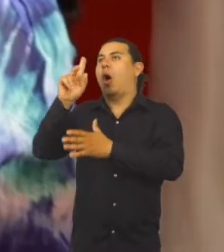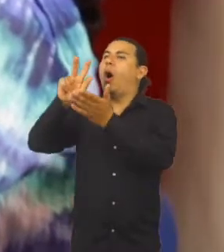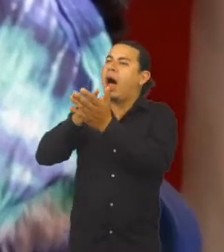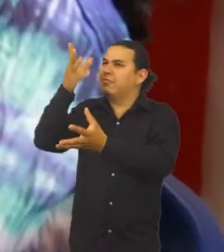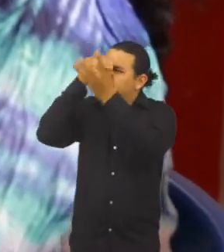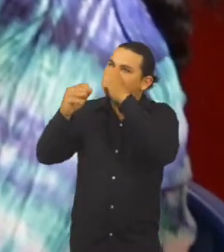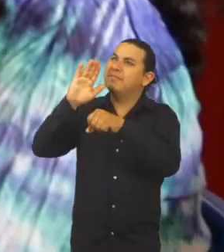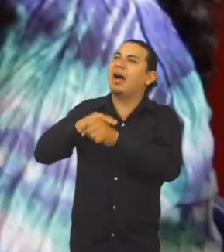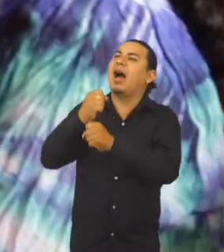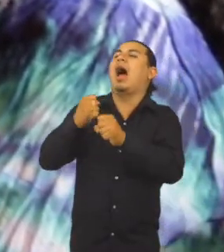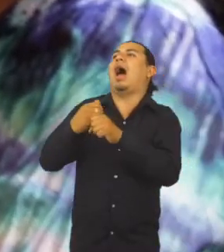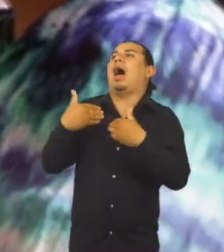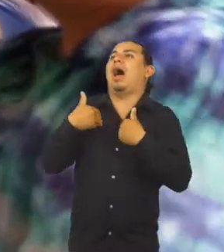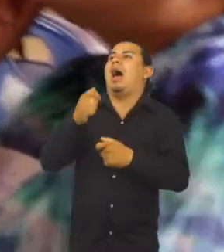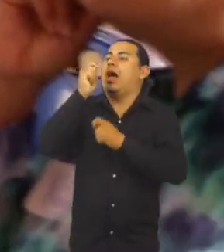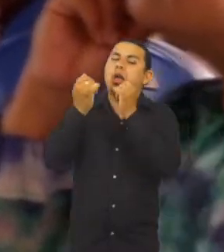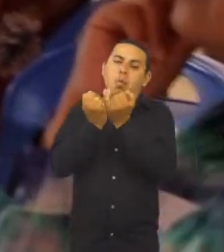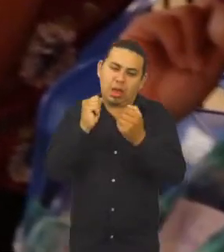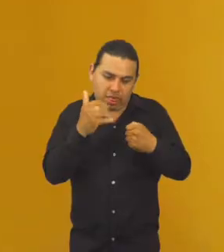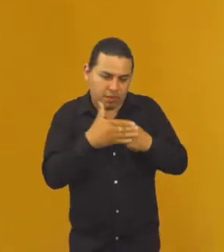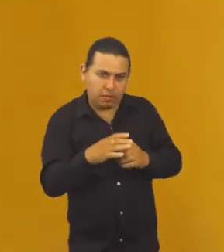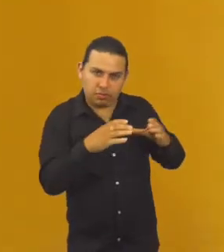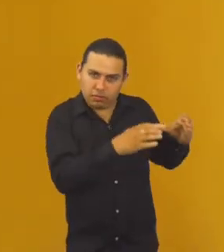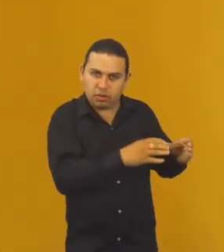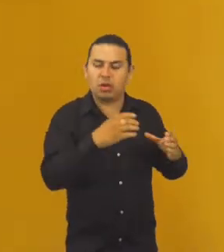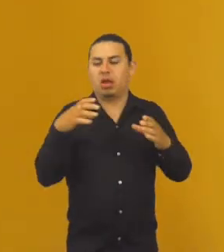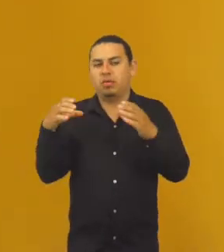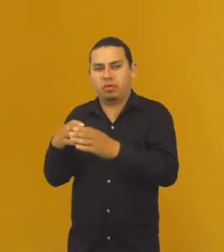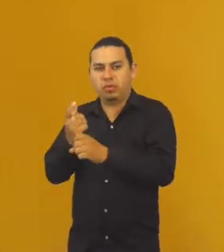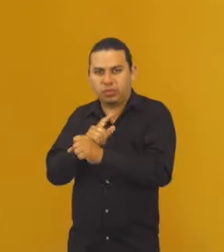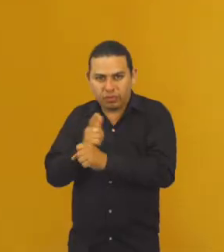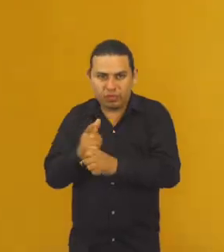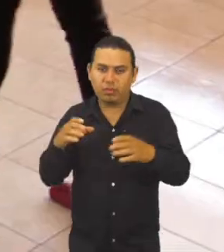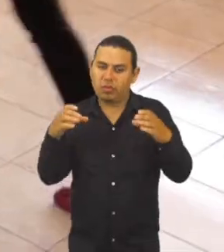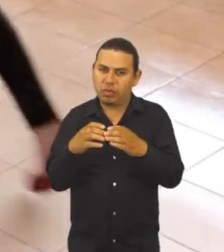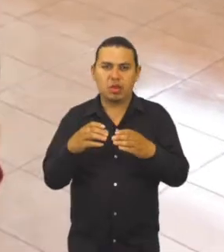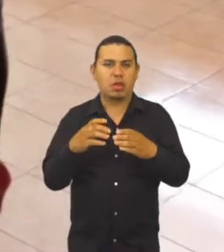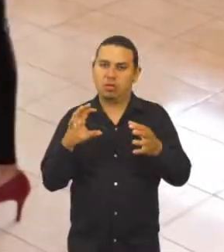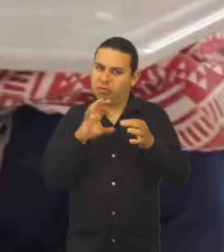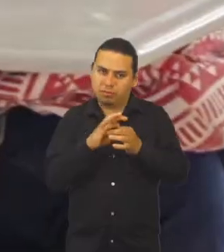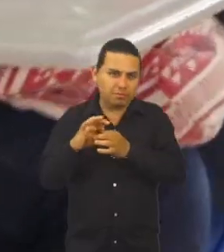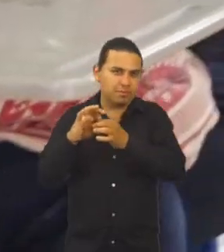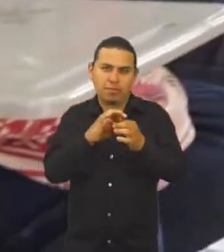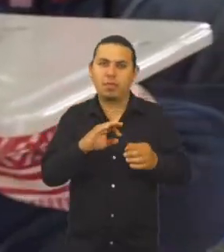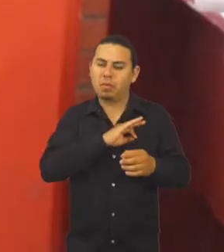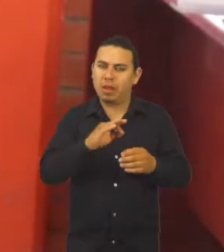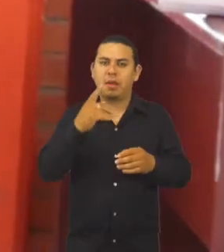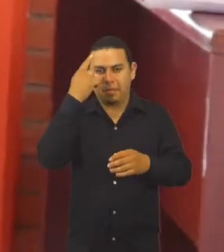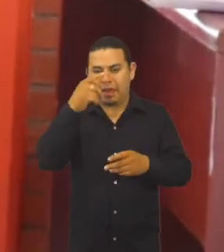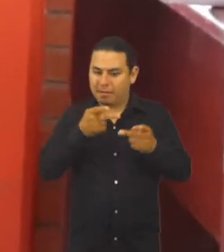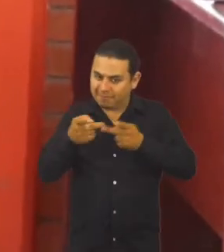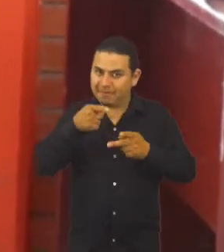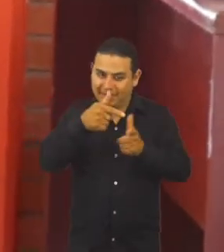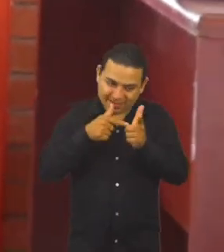previos, cumplan también la parte administrativa de las horas extracurriculares en el área académica y desde luego pues puedan estar listos